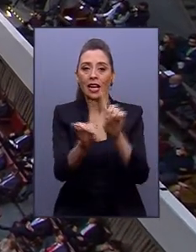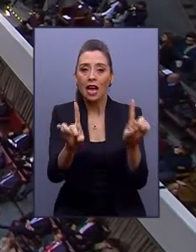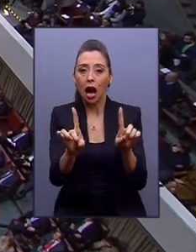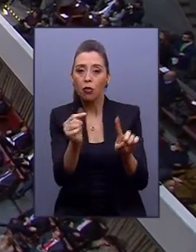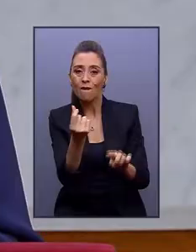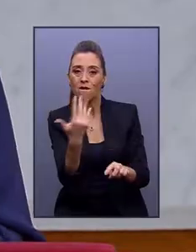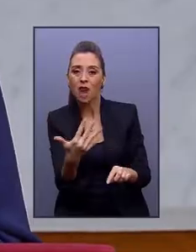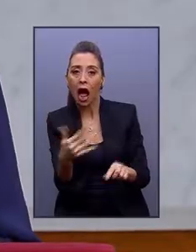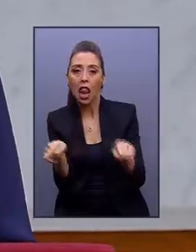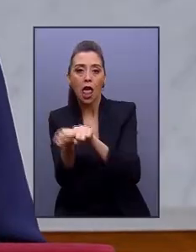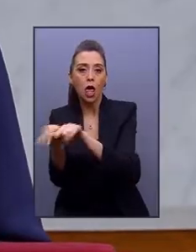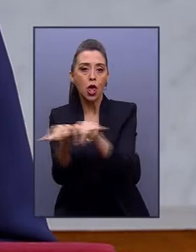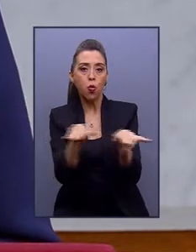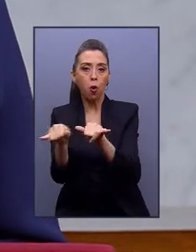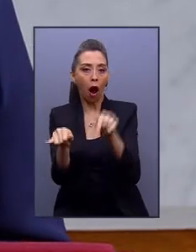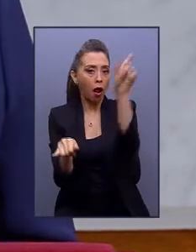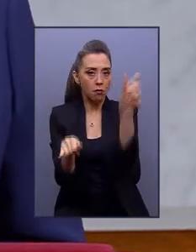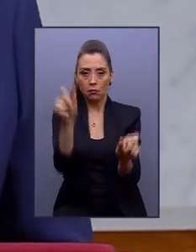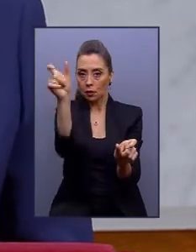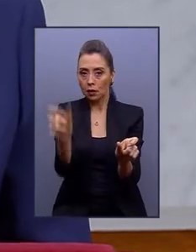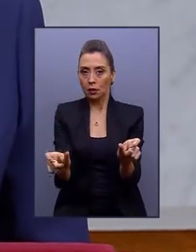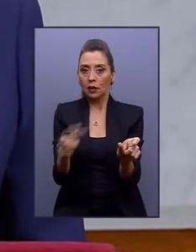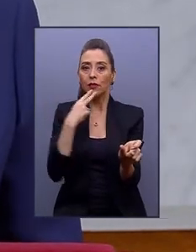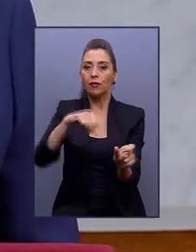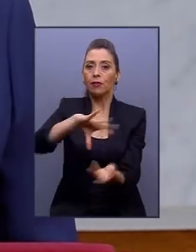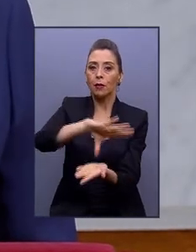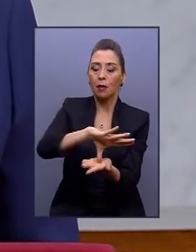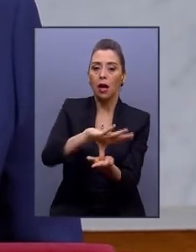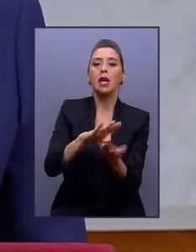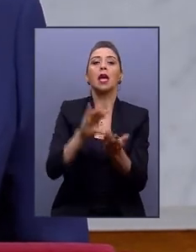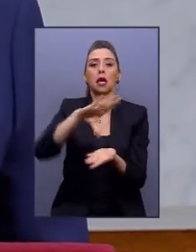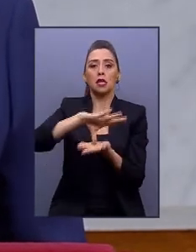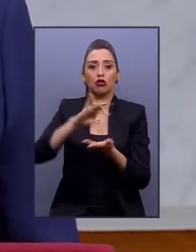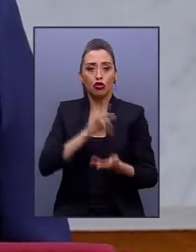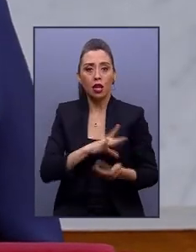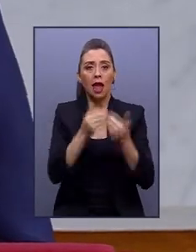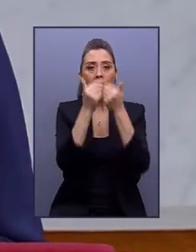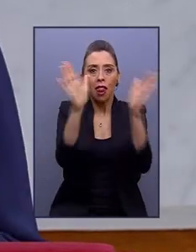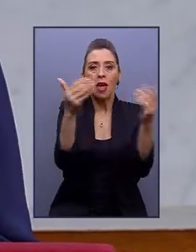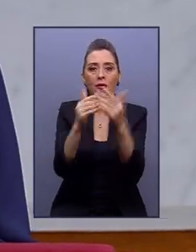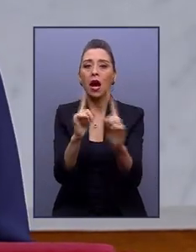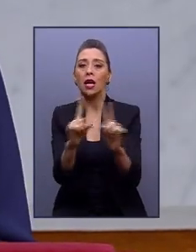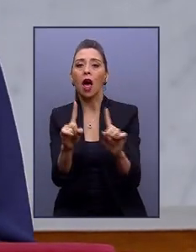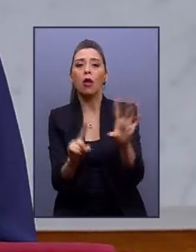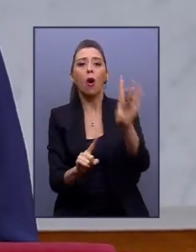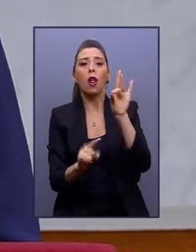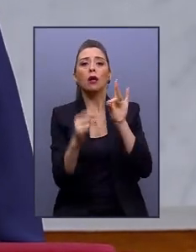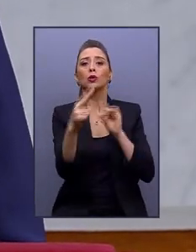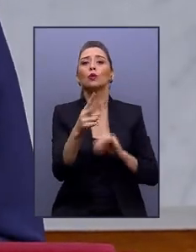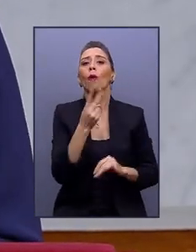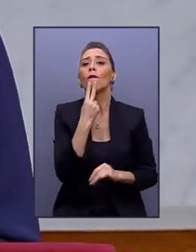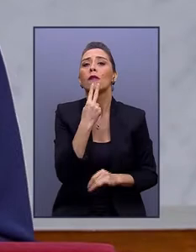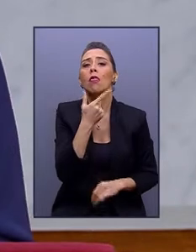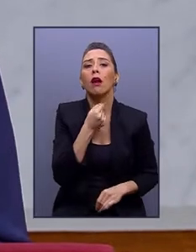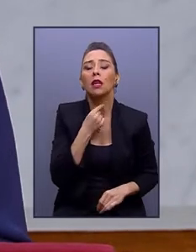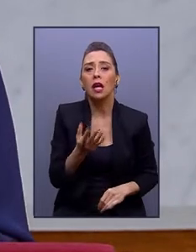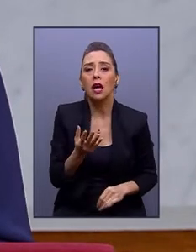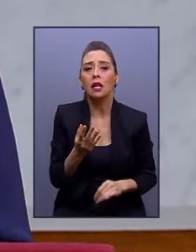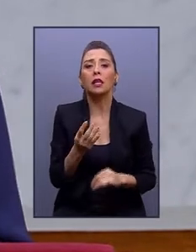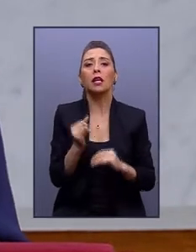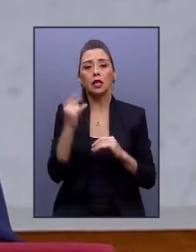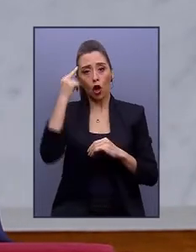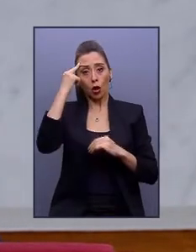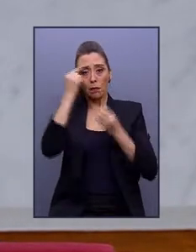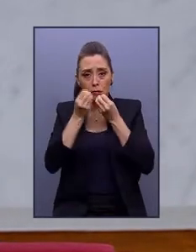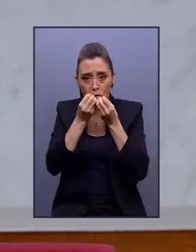valga lo mismo que cualquier otro en esta nación. Un país de libertades, donde cada uno pueda elegir la vida que desea y expresar sin trabas